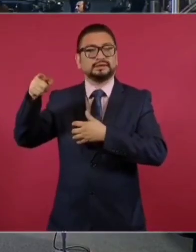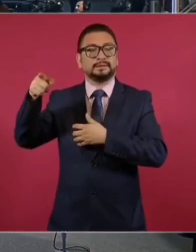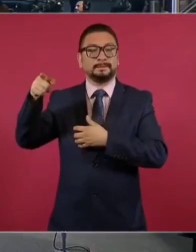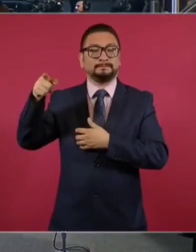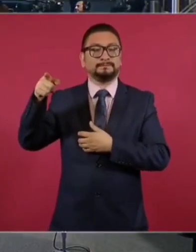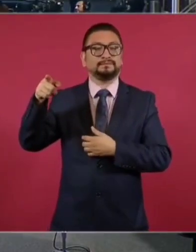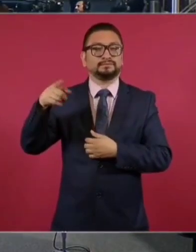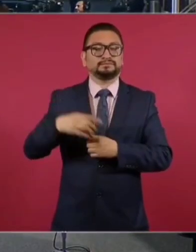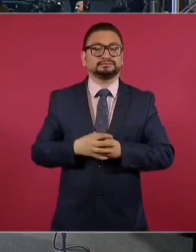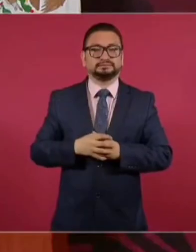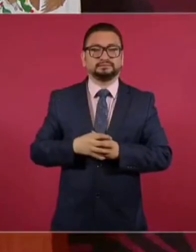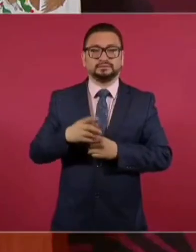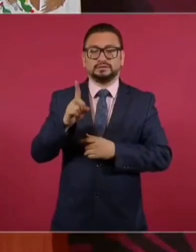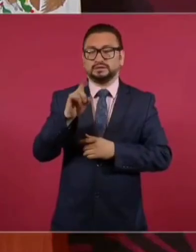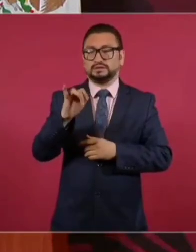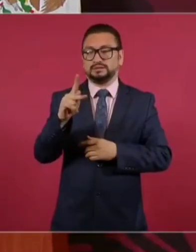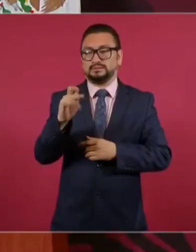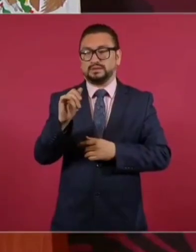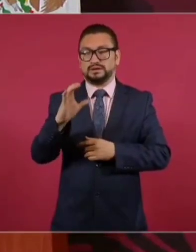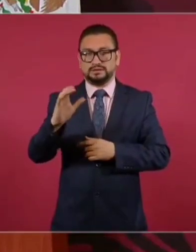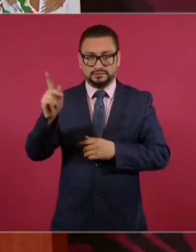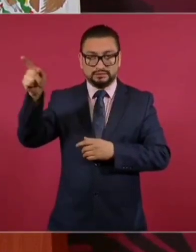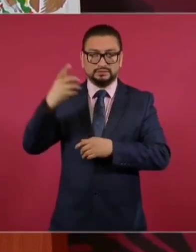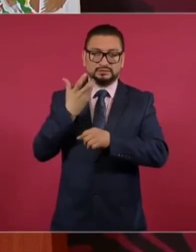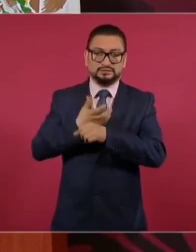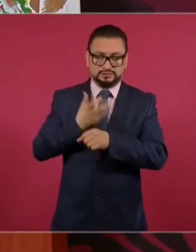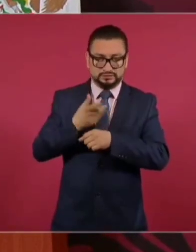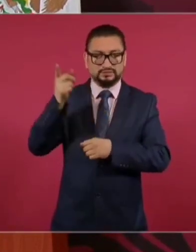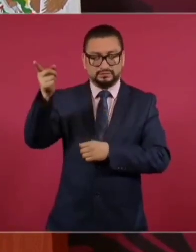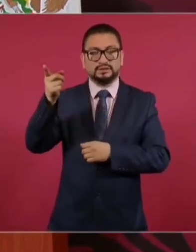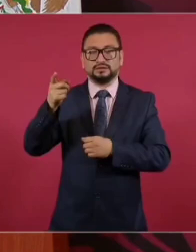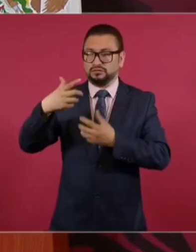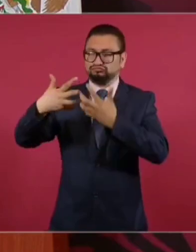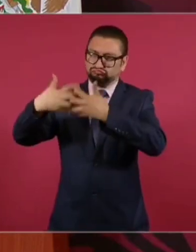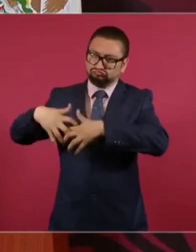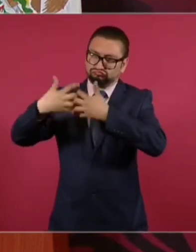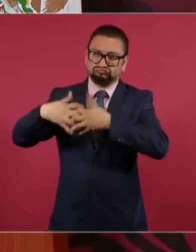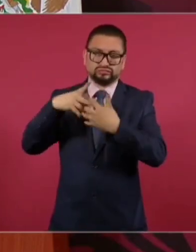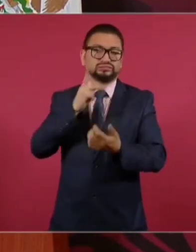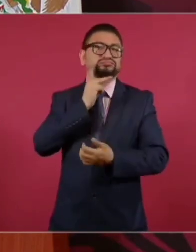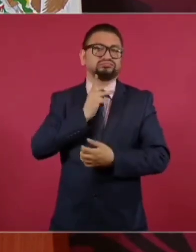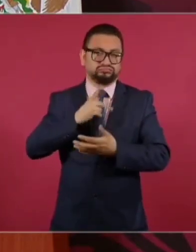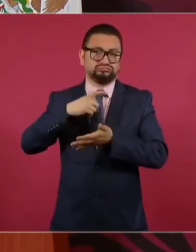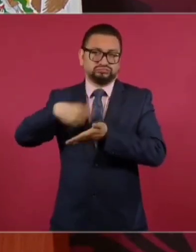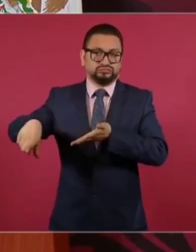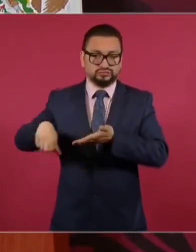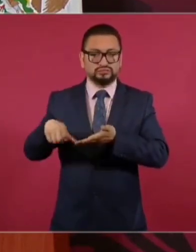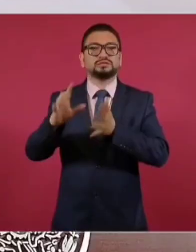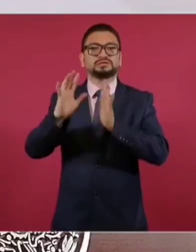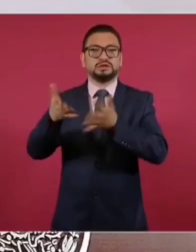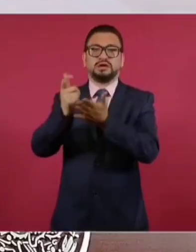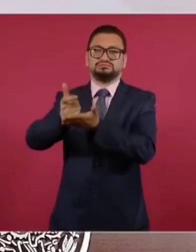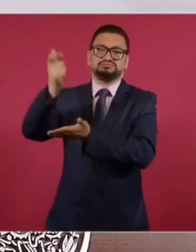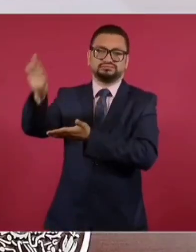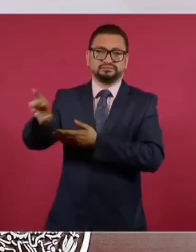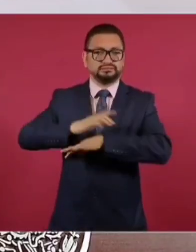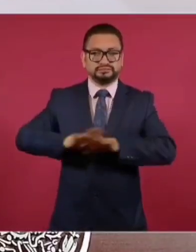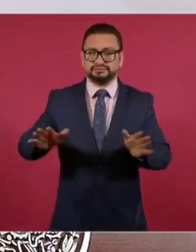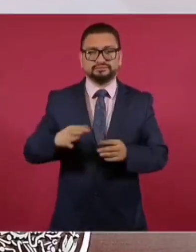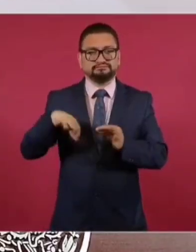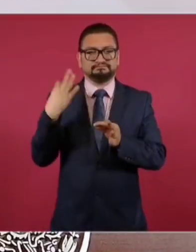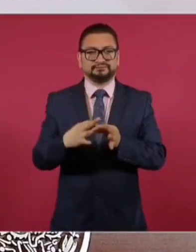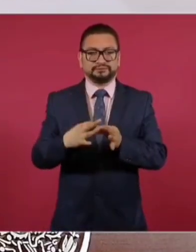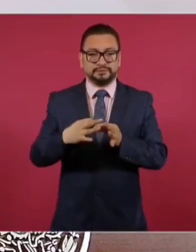en Deer Park, en Houston, que ya se pagó,